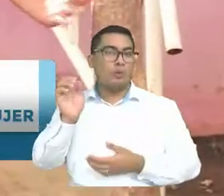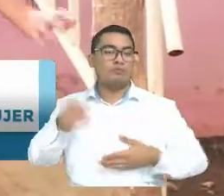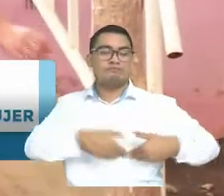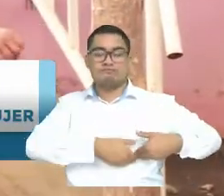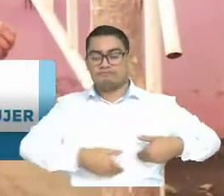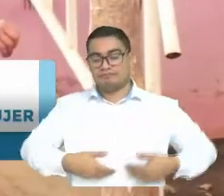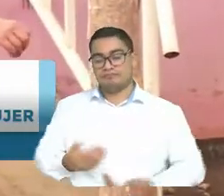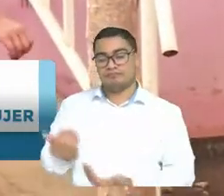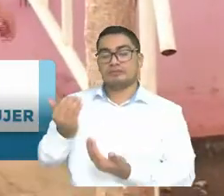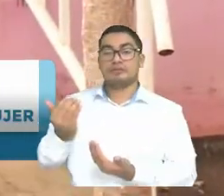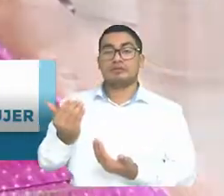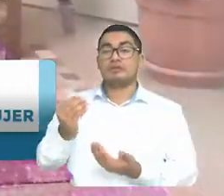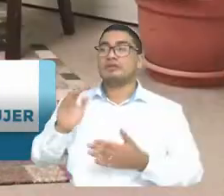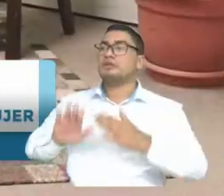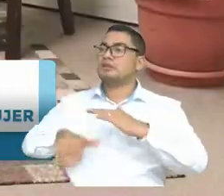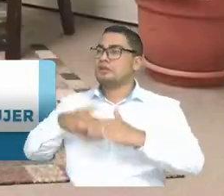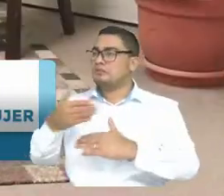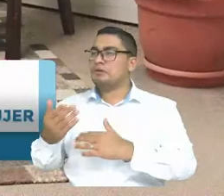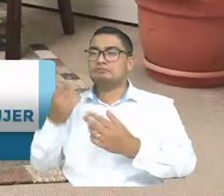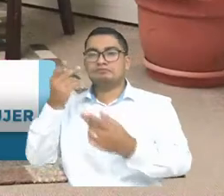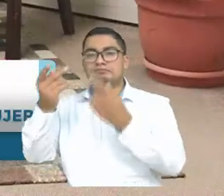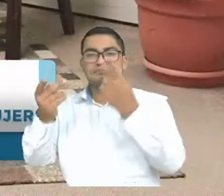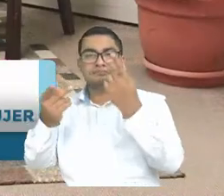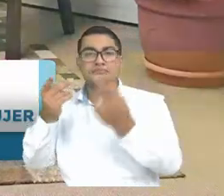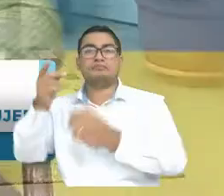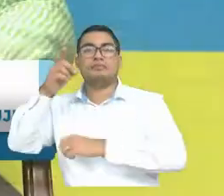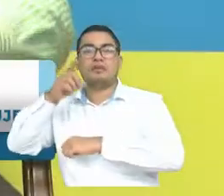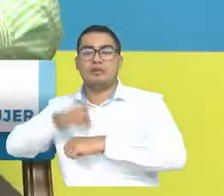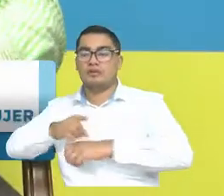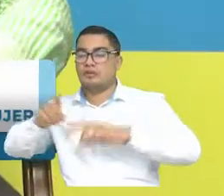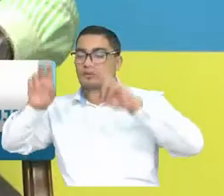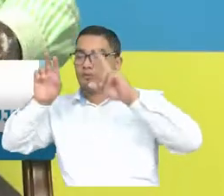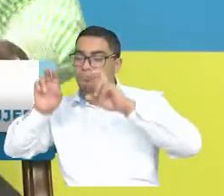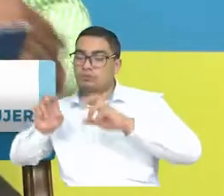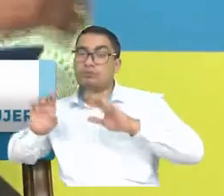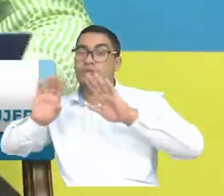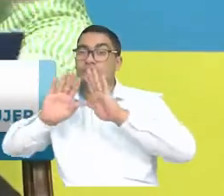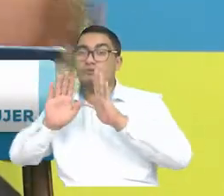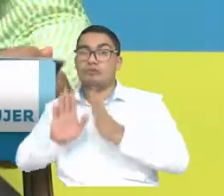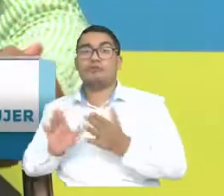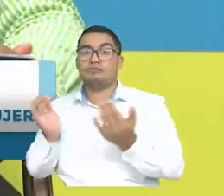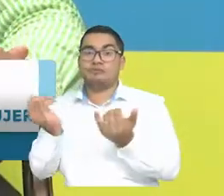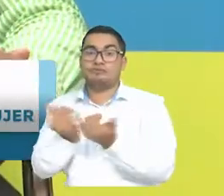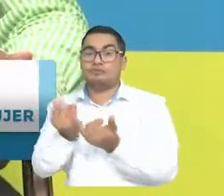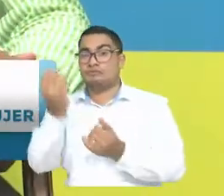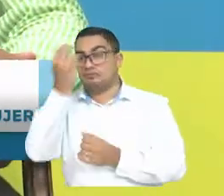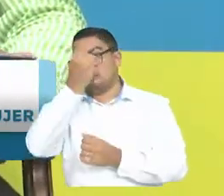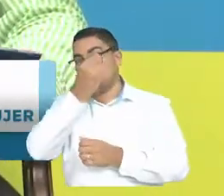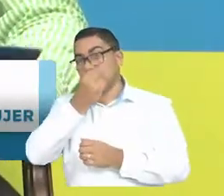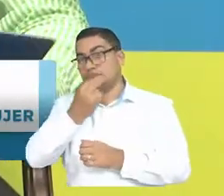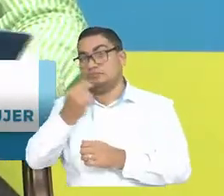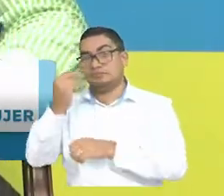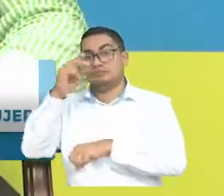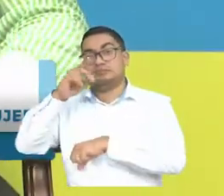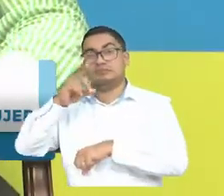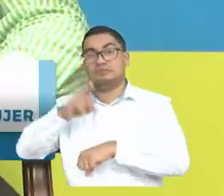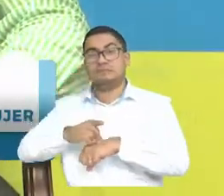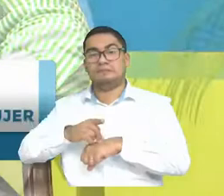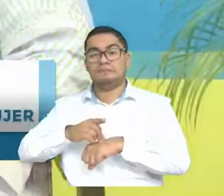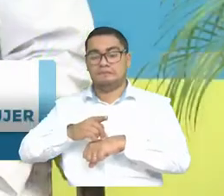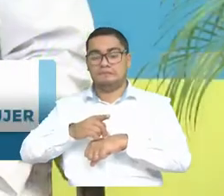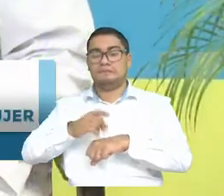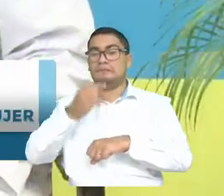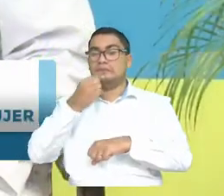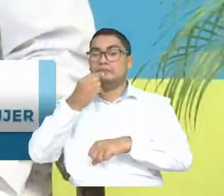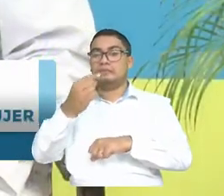doctor, así como el control de niño sano del bebé. Correcto. Ahí a también pasar consulta con el ginecólogo. De hecho, la mujer después de